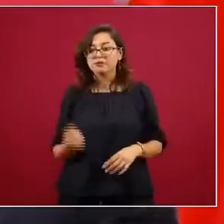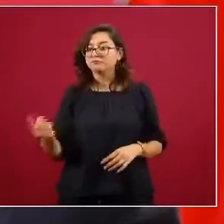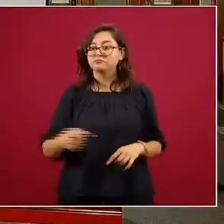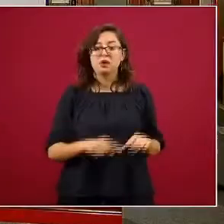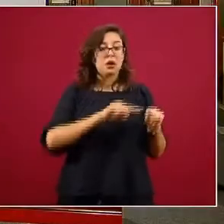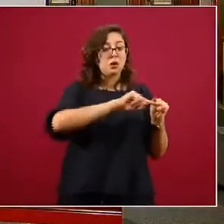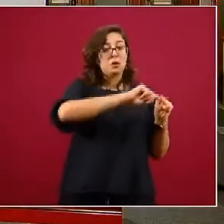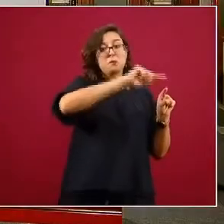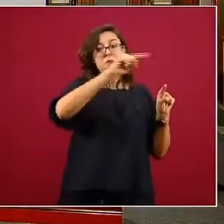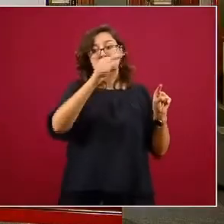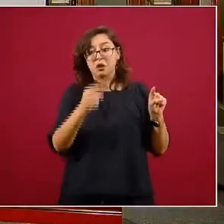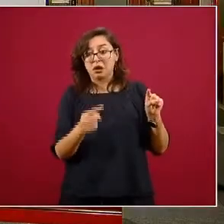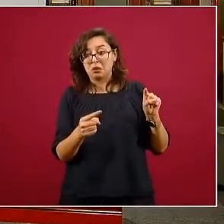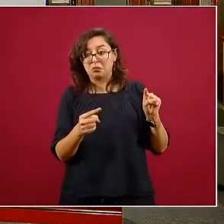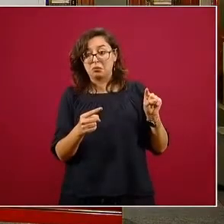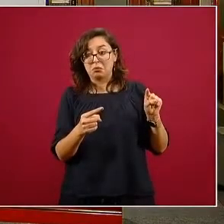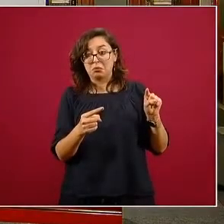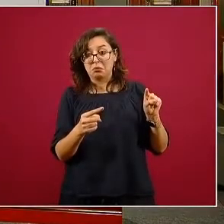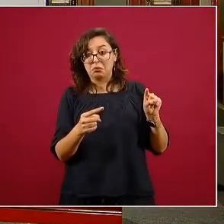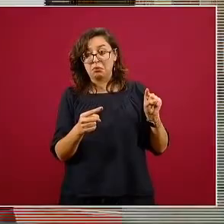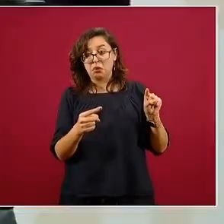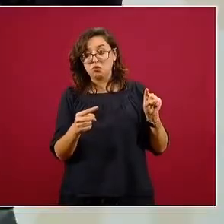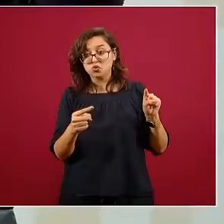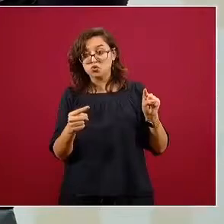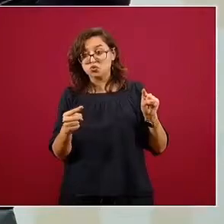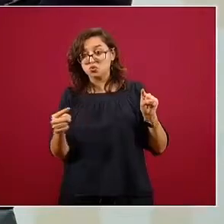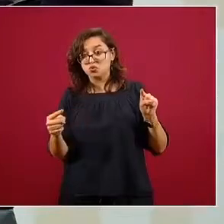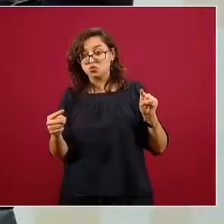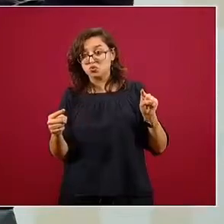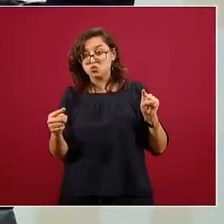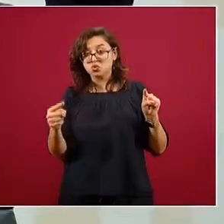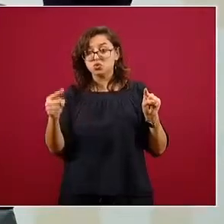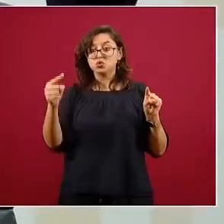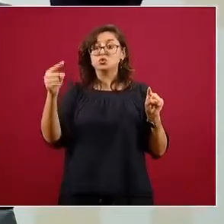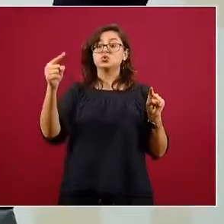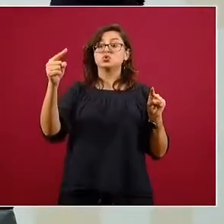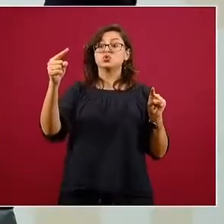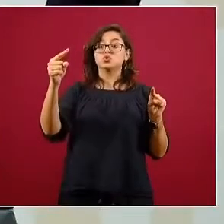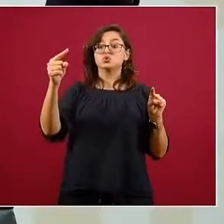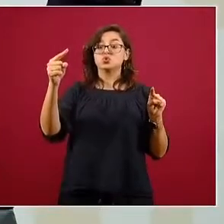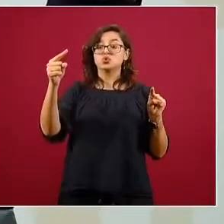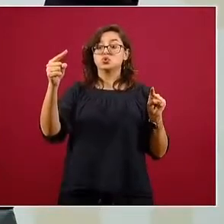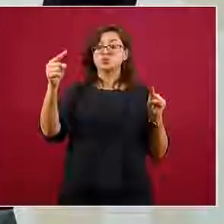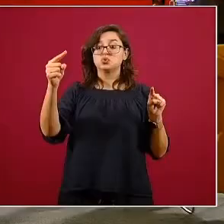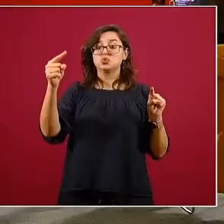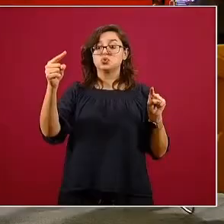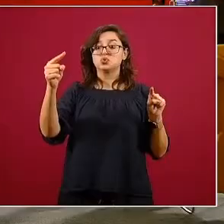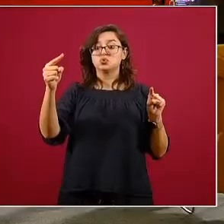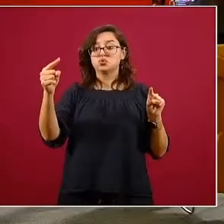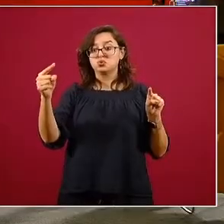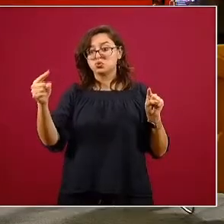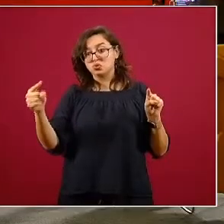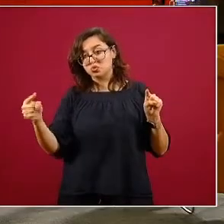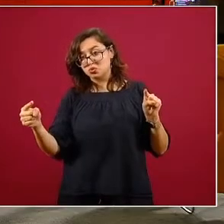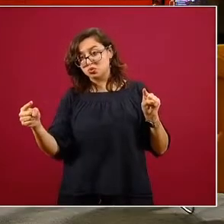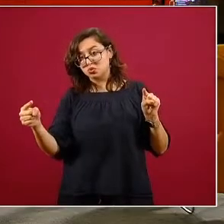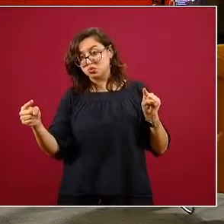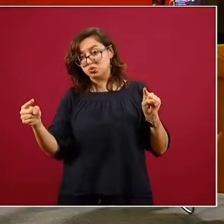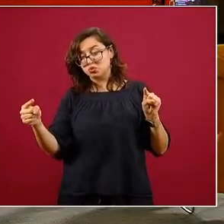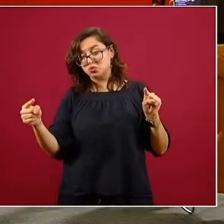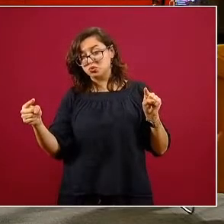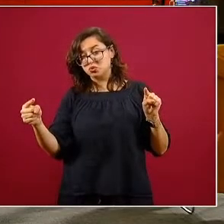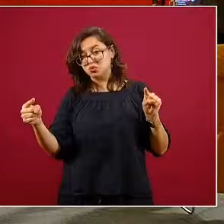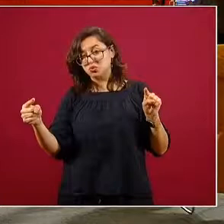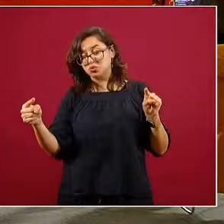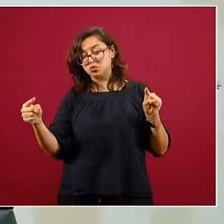Una vez que baje, de repente se va a estancar, de repente va a volver a subir. Si se regresa un poco al confinamiento, empezará a